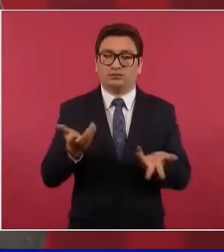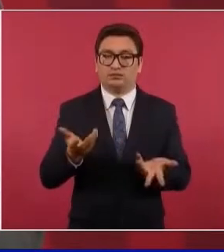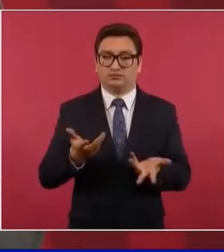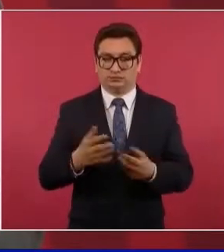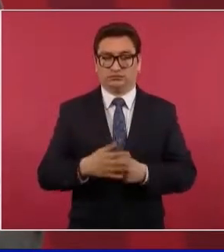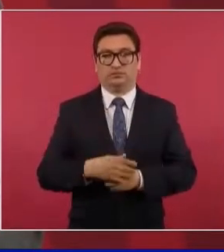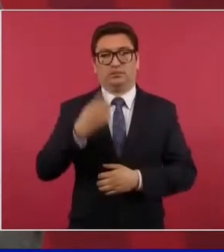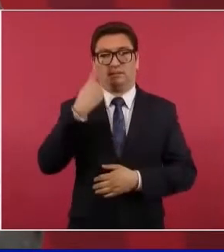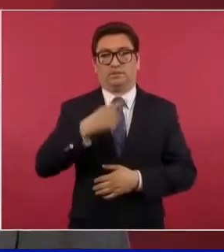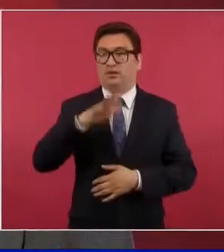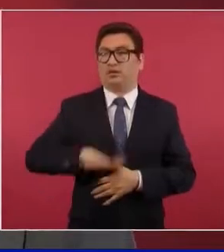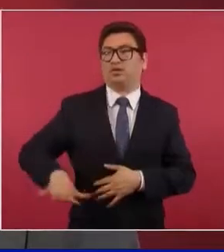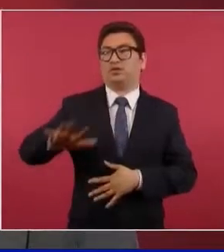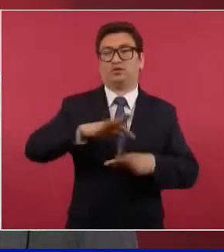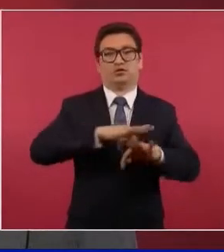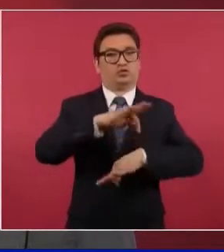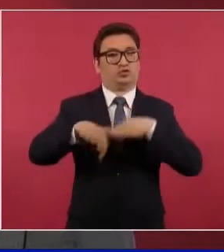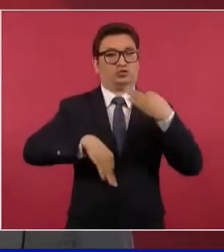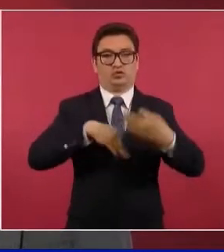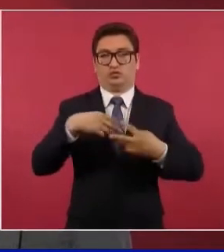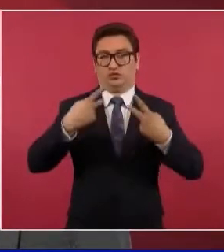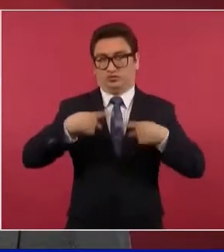a nuestros pueblos.